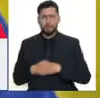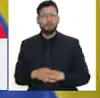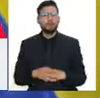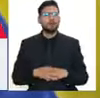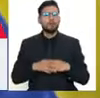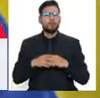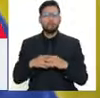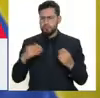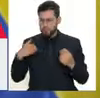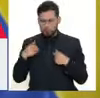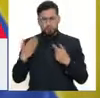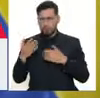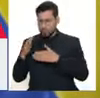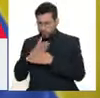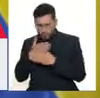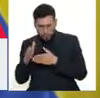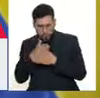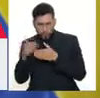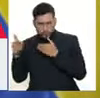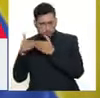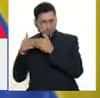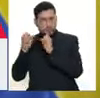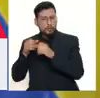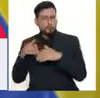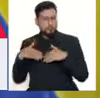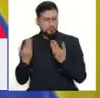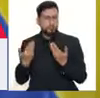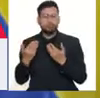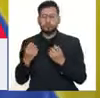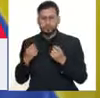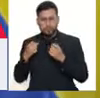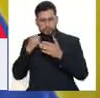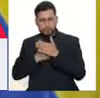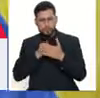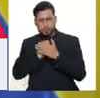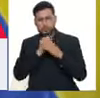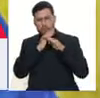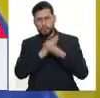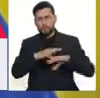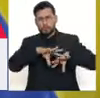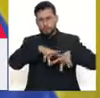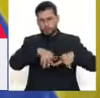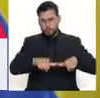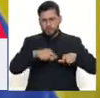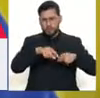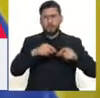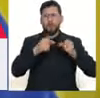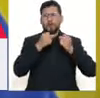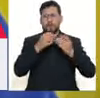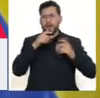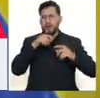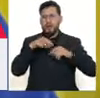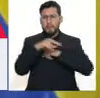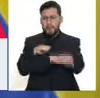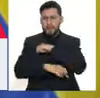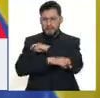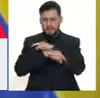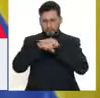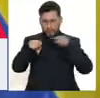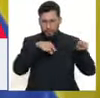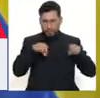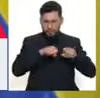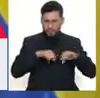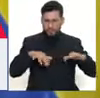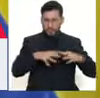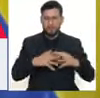con aproximaciones colaborativas para enfrentar el crimen organizado transnacional.